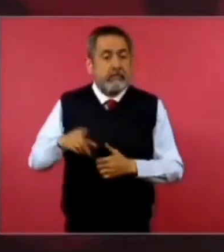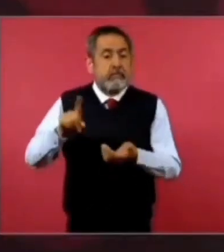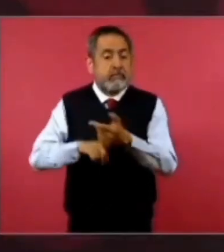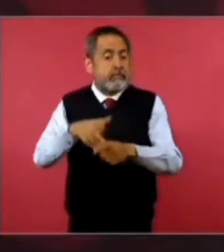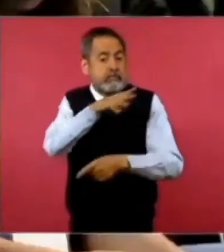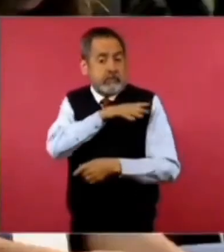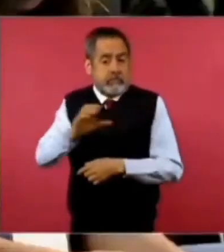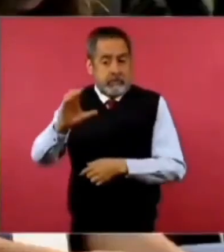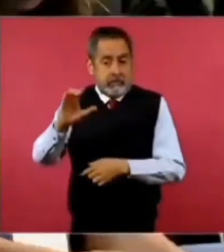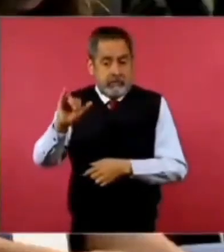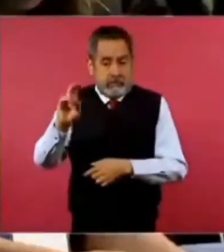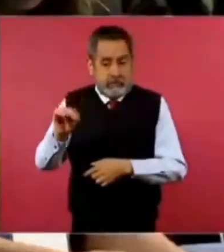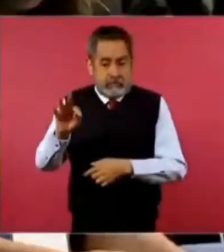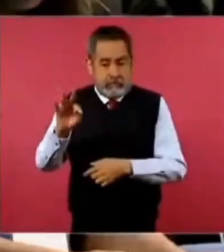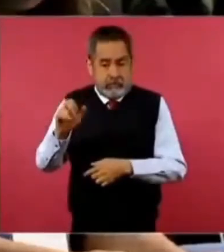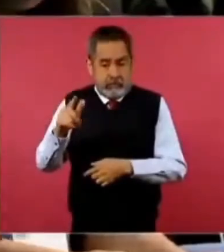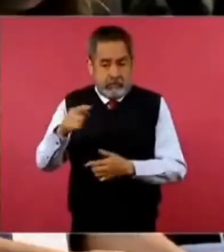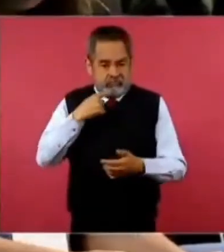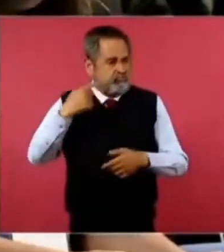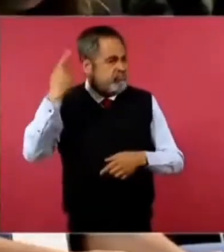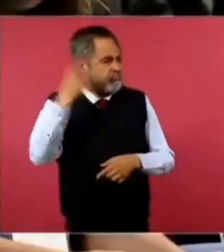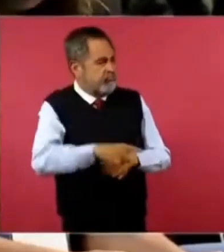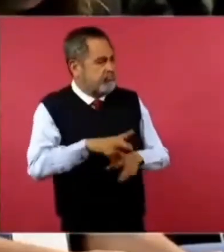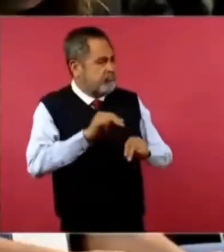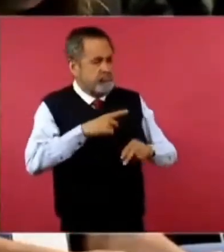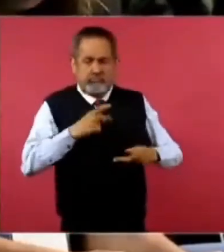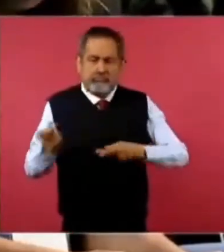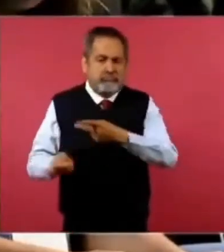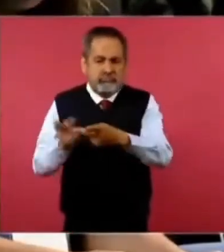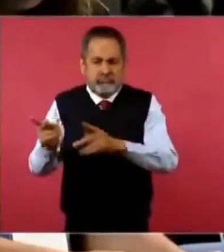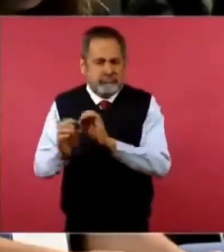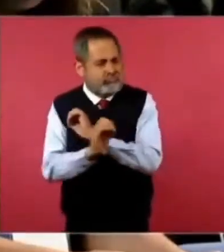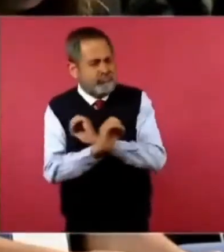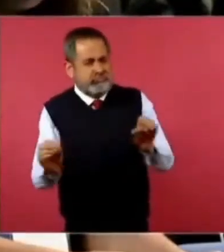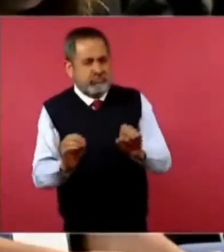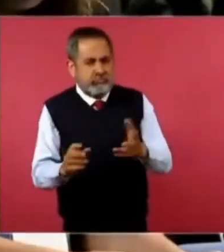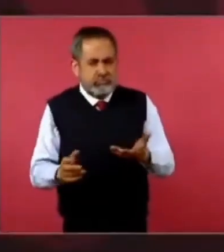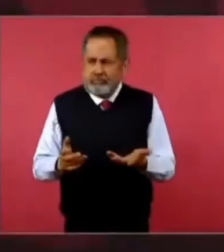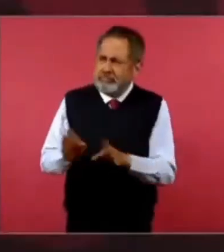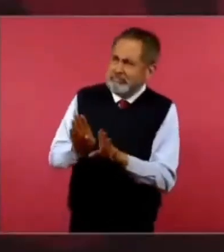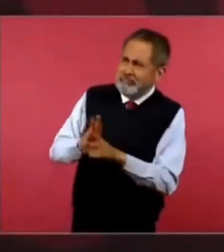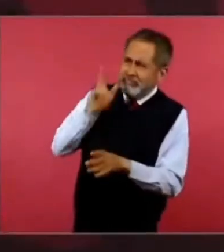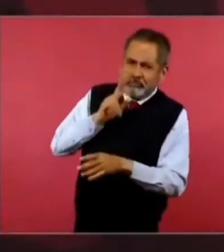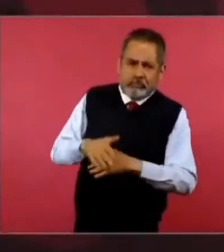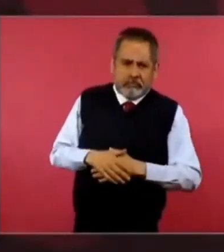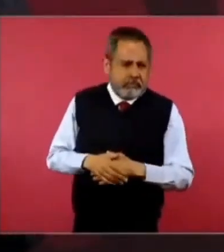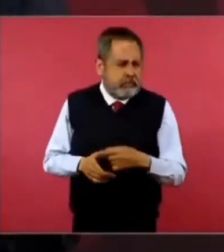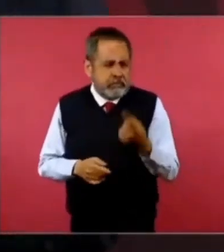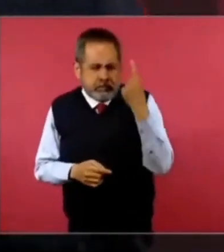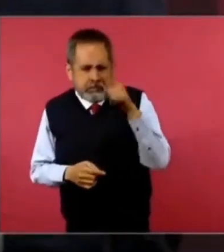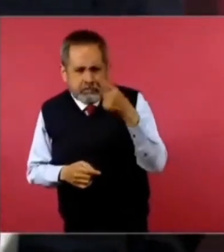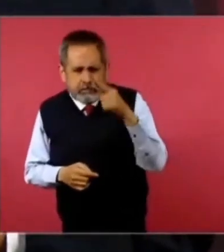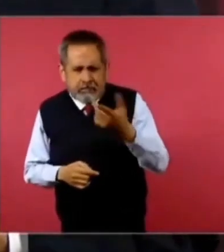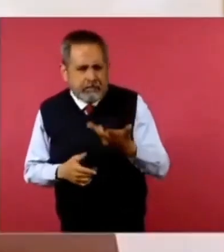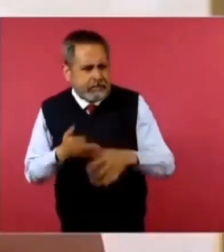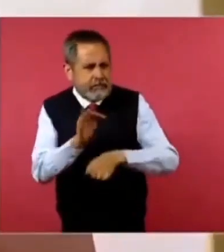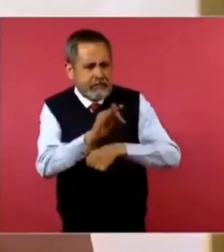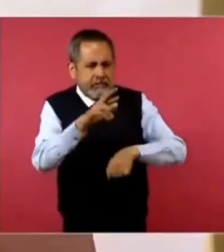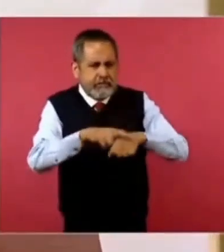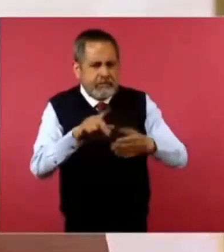se impuso a que no se les interrogara. Sí, pero... ¿Cómo iba a haber pruebas? ¿Y entonces para qué son los